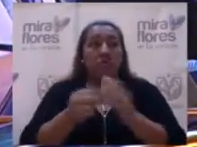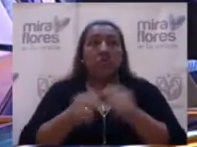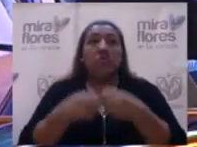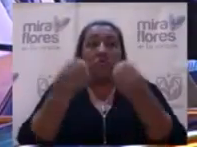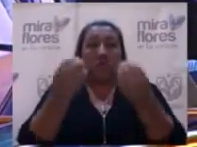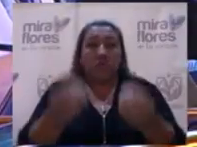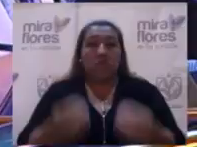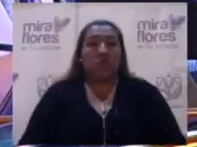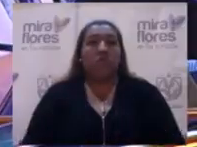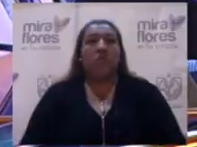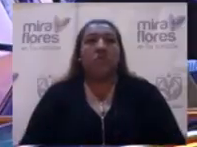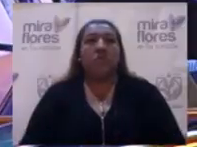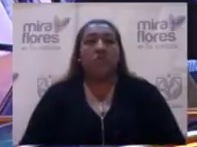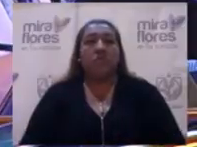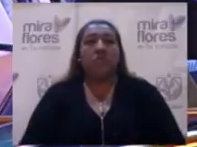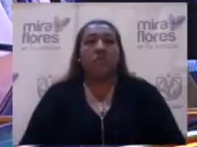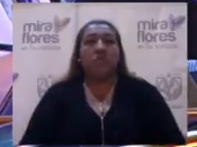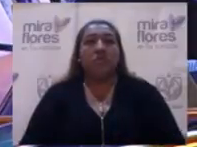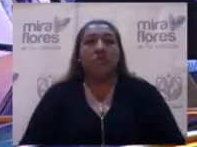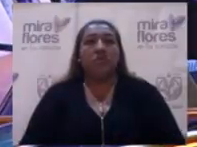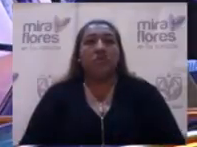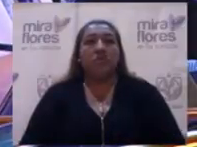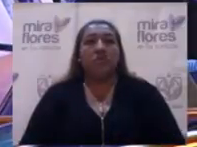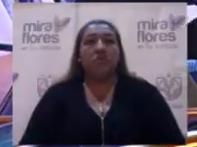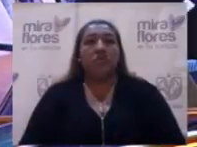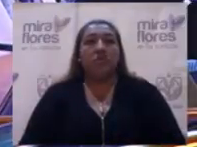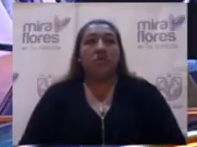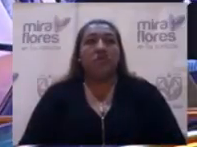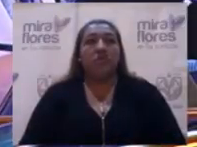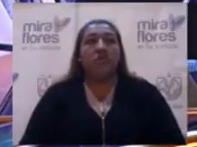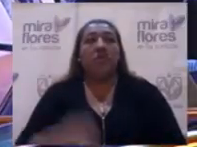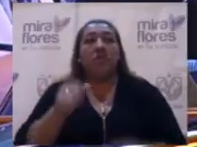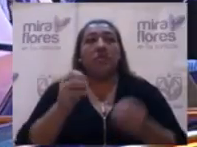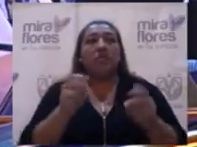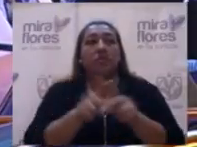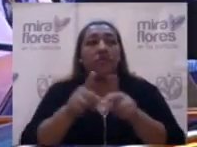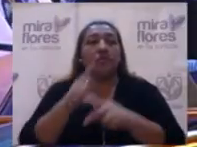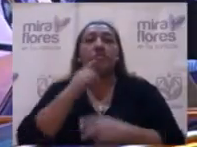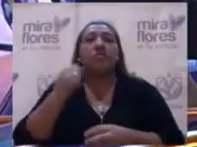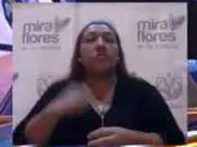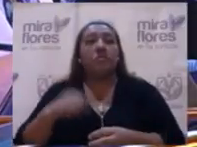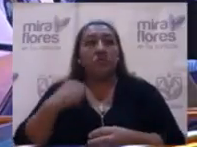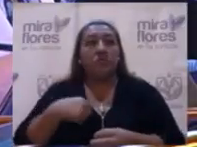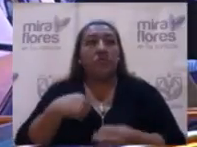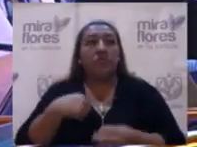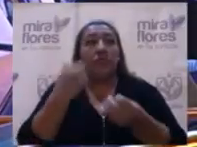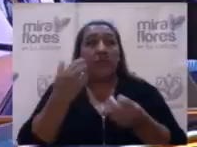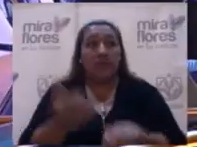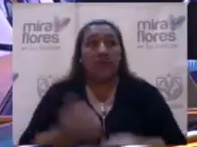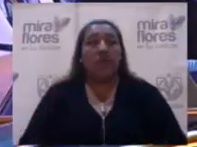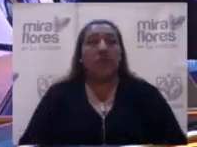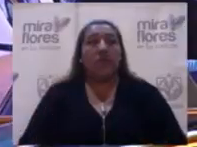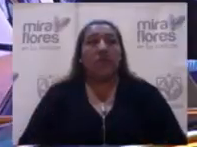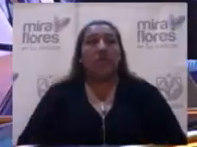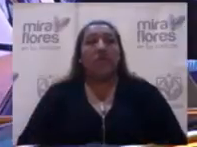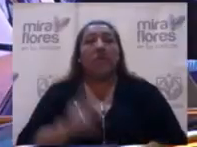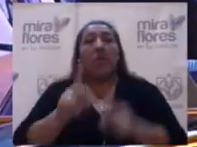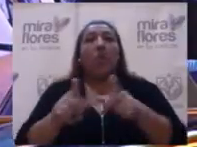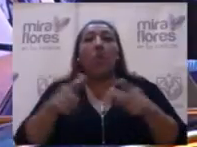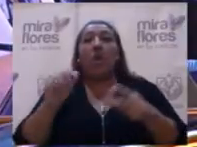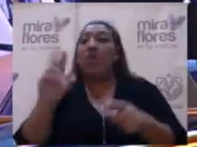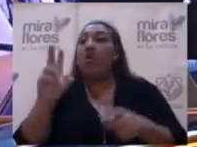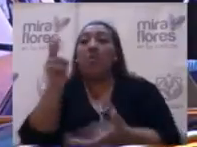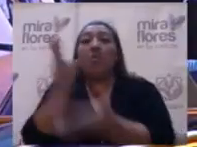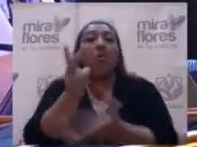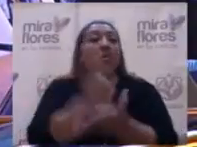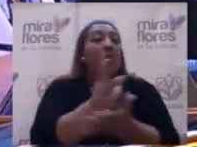estacionamientos públicos ubicados dentro de la zona de influencia de la concesión, así como también que la municipalidad haya realizado las gestiones necesarias para que se declaren zonas rígidas